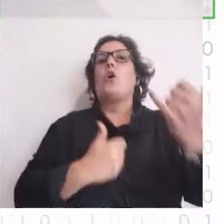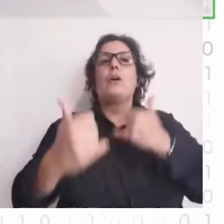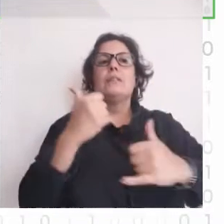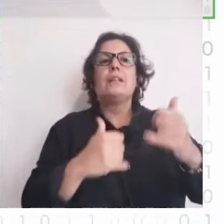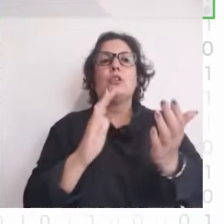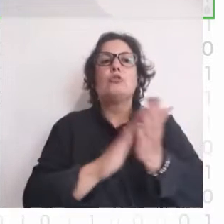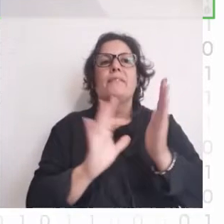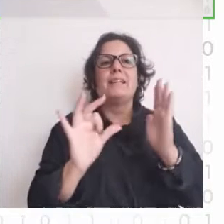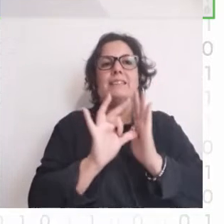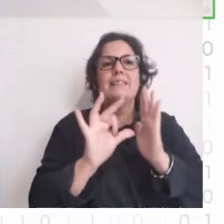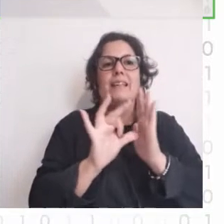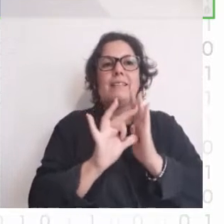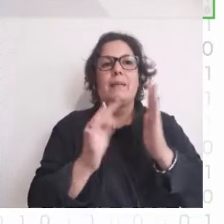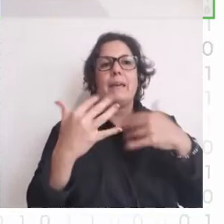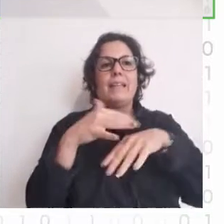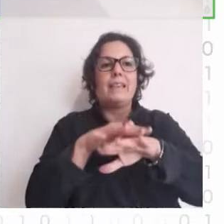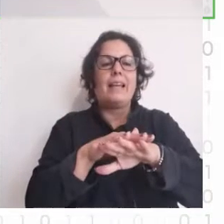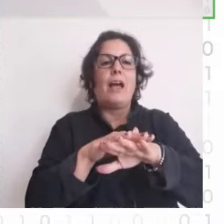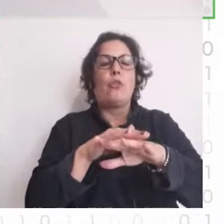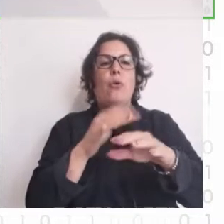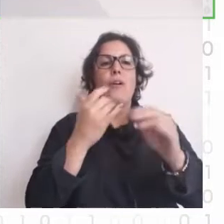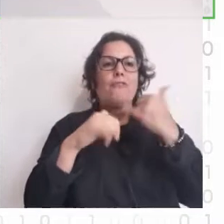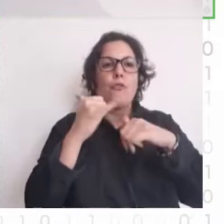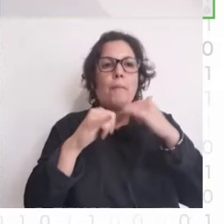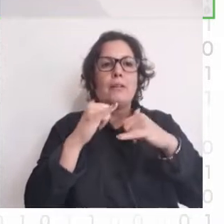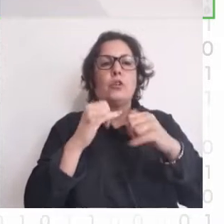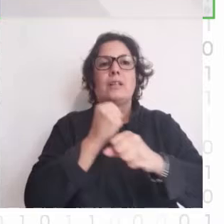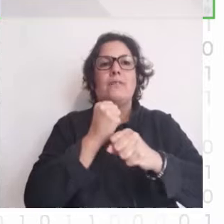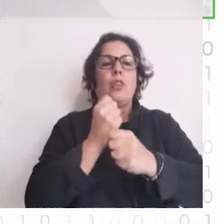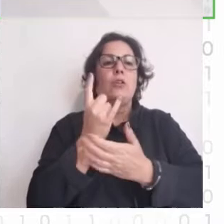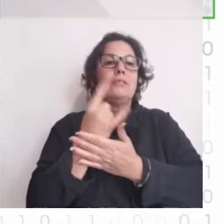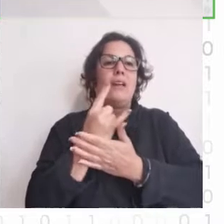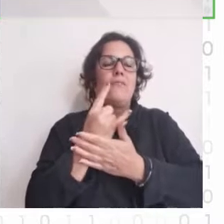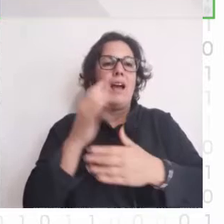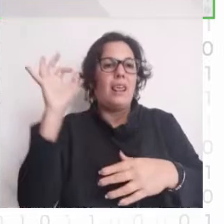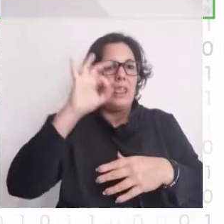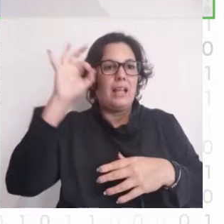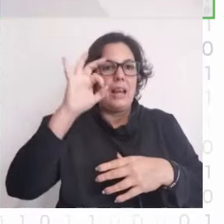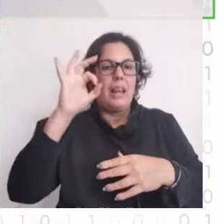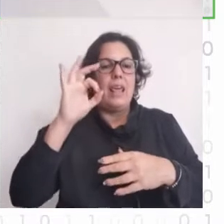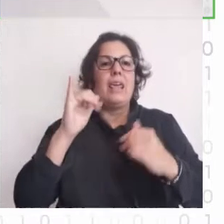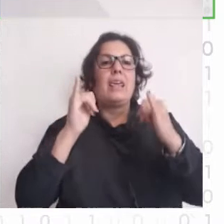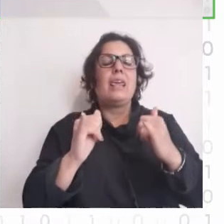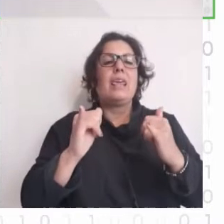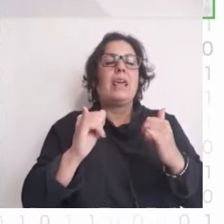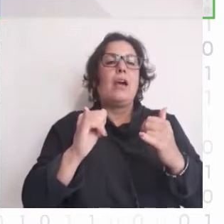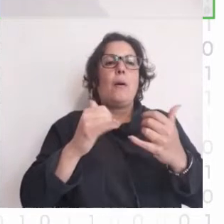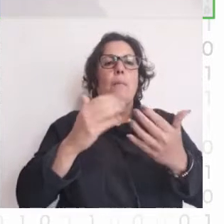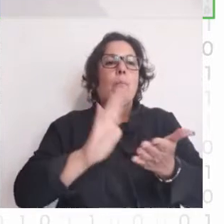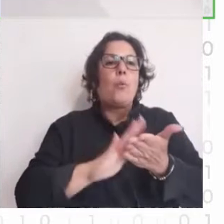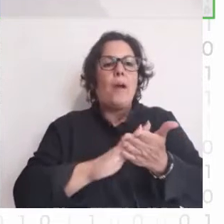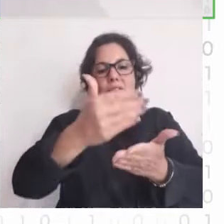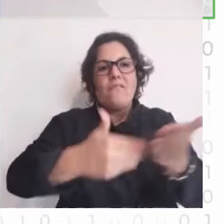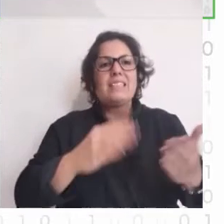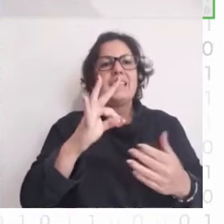sistemas integrados de información que han trabajado en Ceibal en inglés y test adaptativos. Doy la palabra